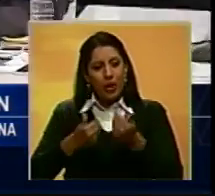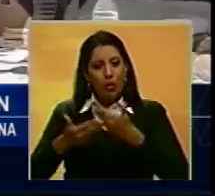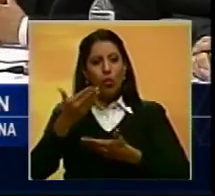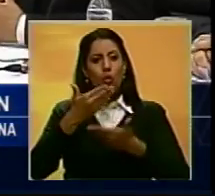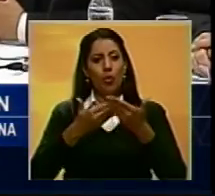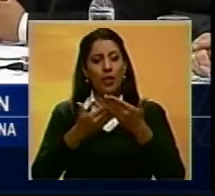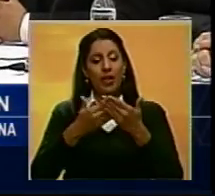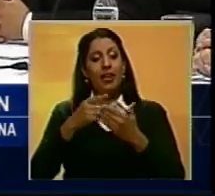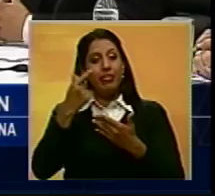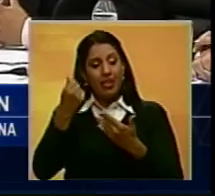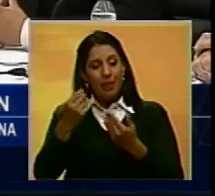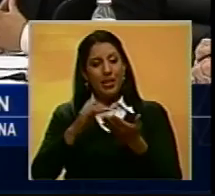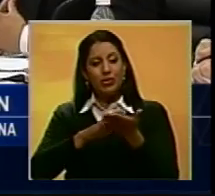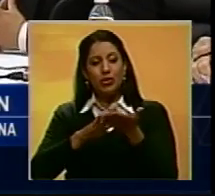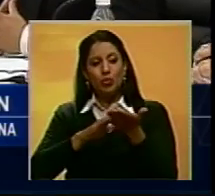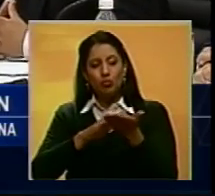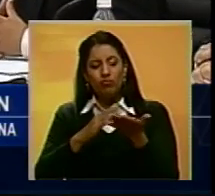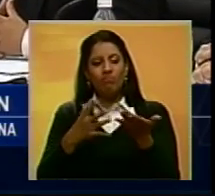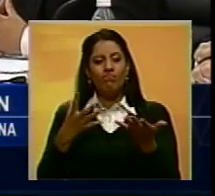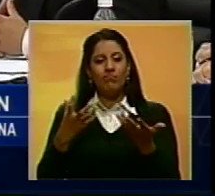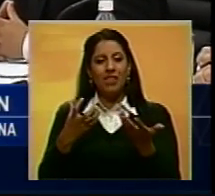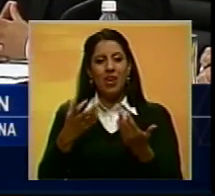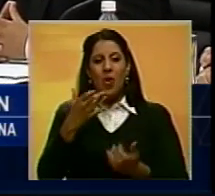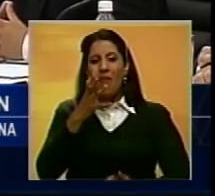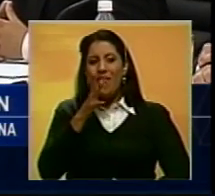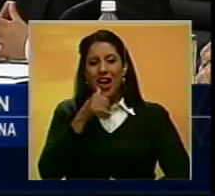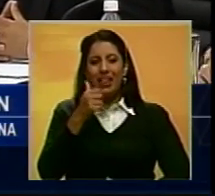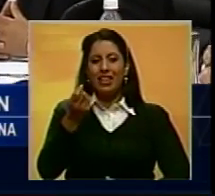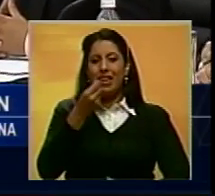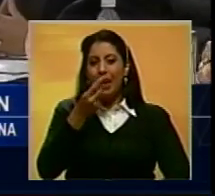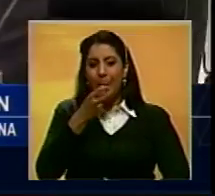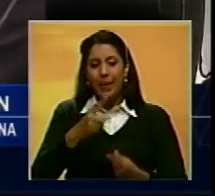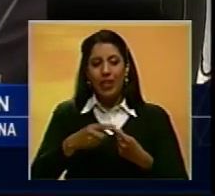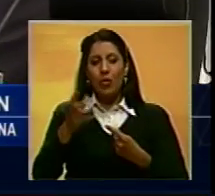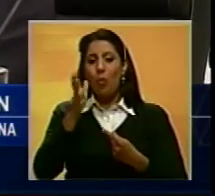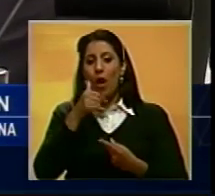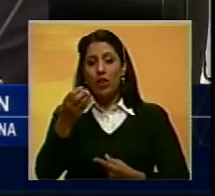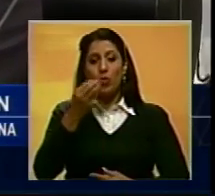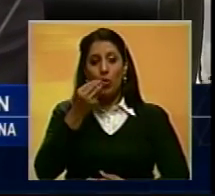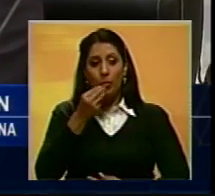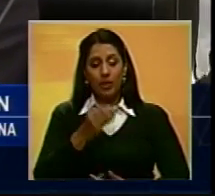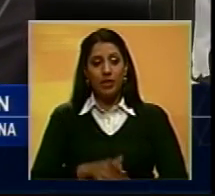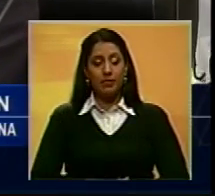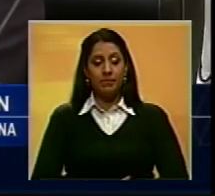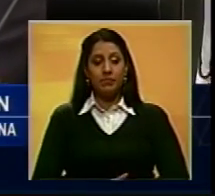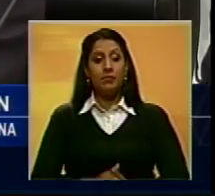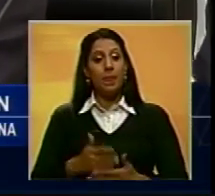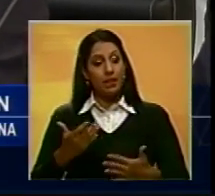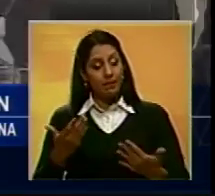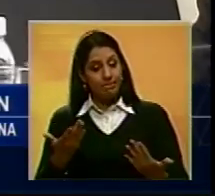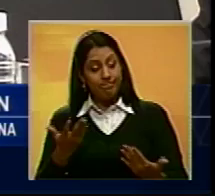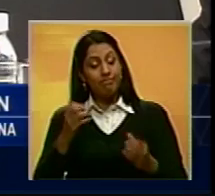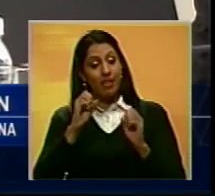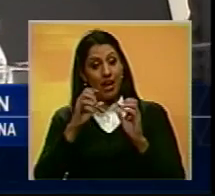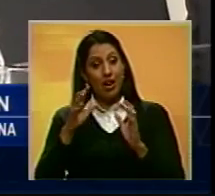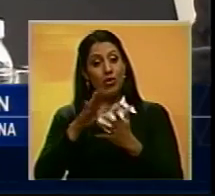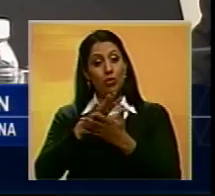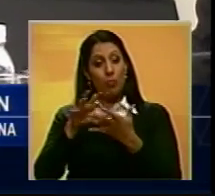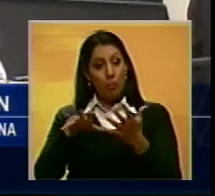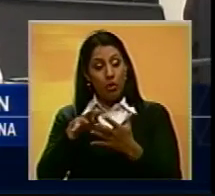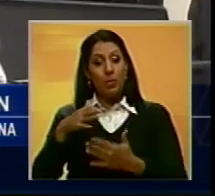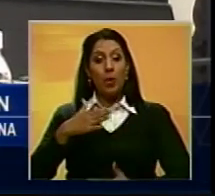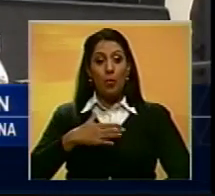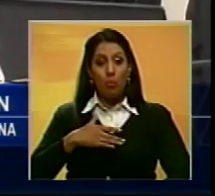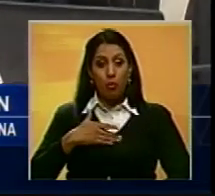económica, a la situación de carencia de medicinas y carencia de alimentos. Lógicamente esa situación